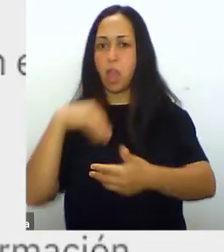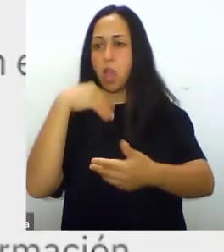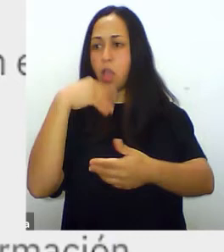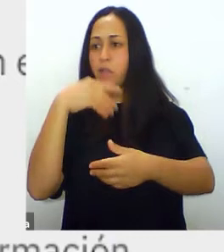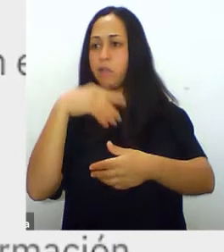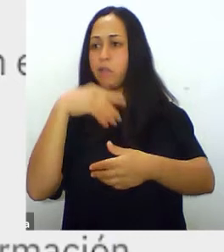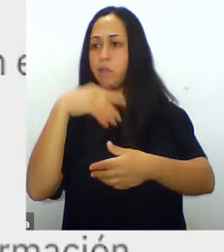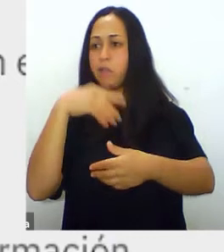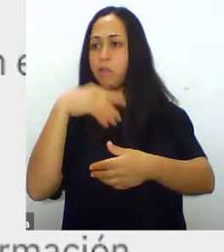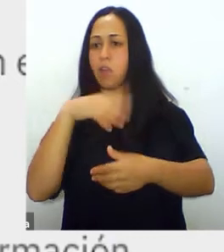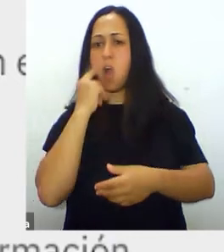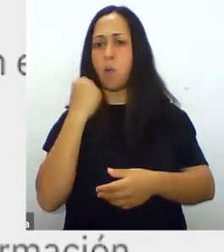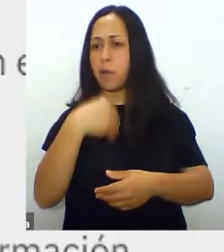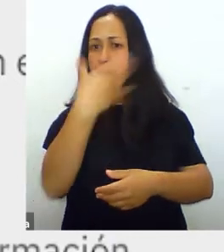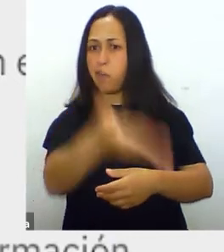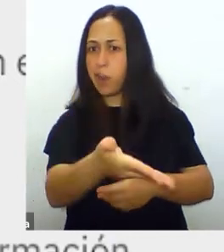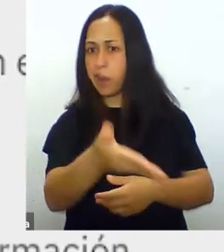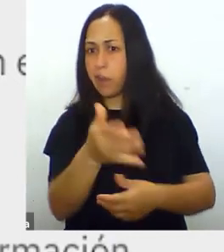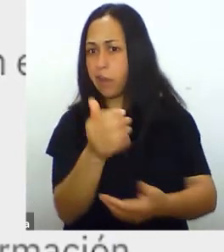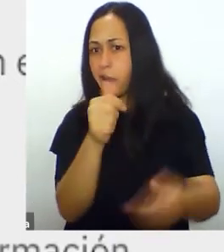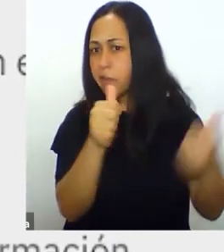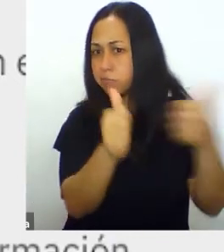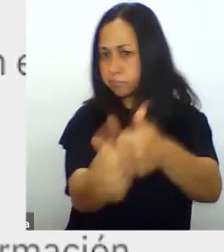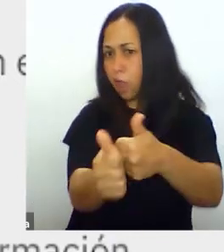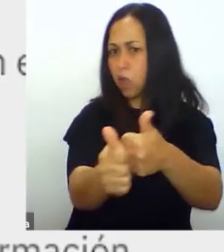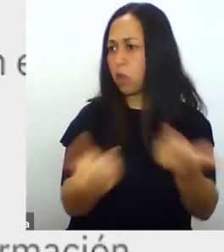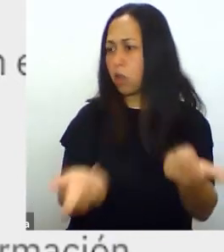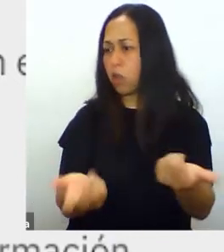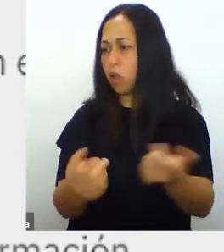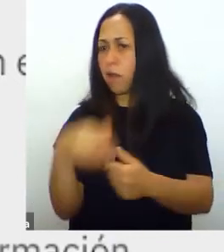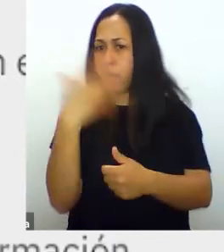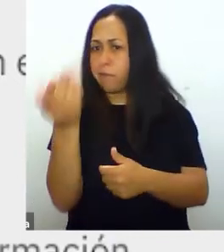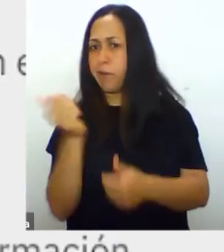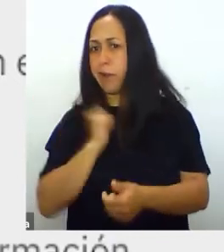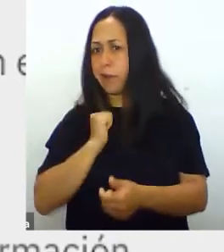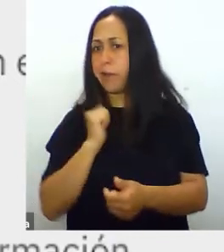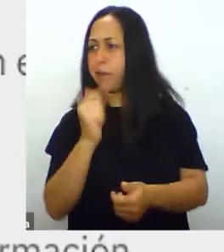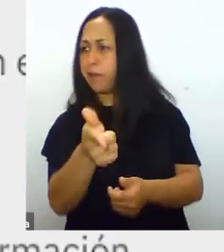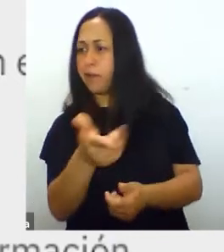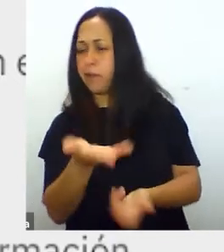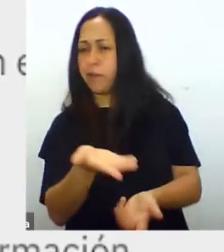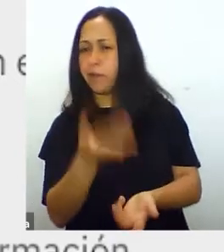de acoso que, bueno, ya no se da en el mundo digital, sino que se traslada al mundo físico.